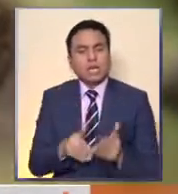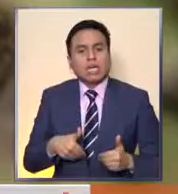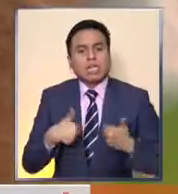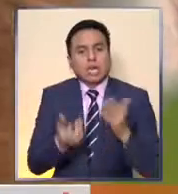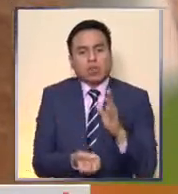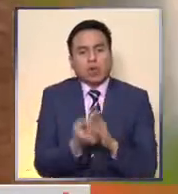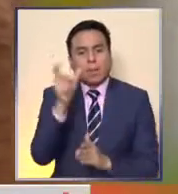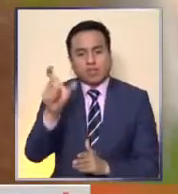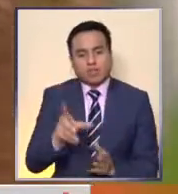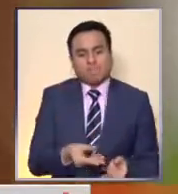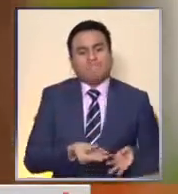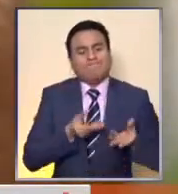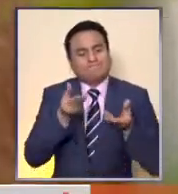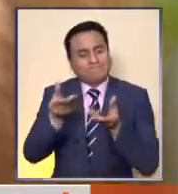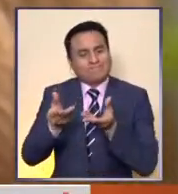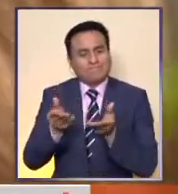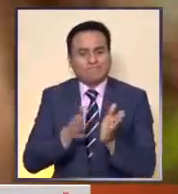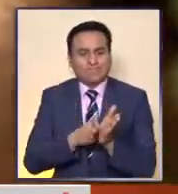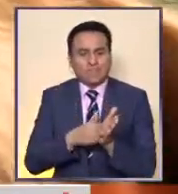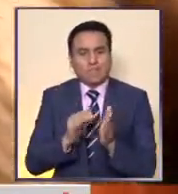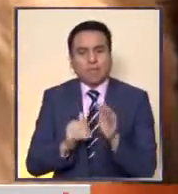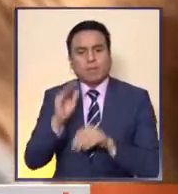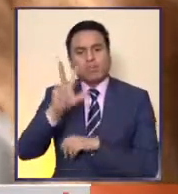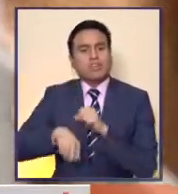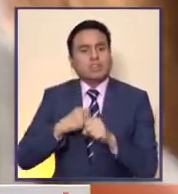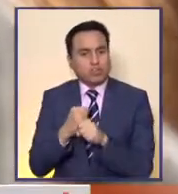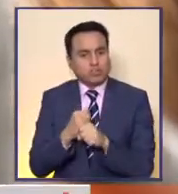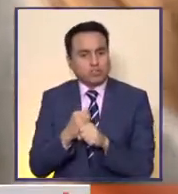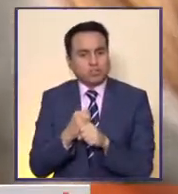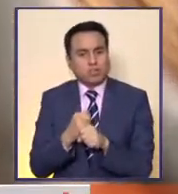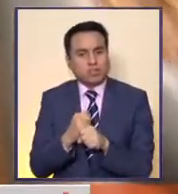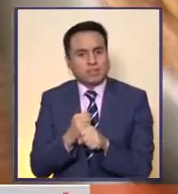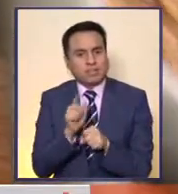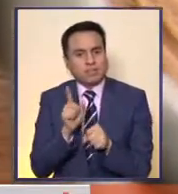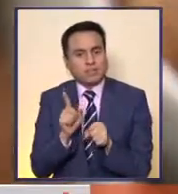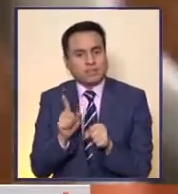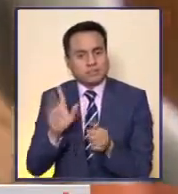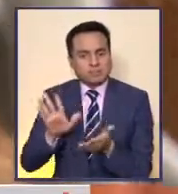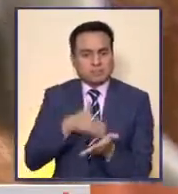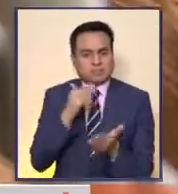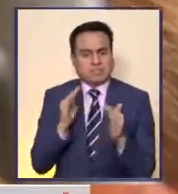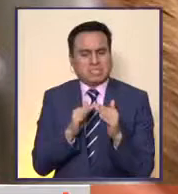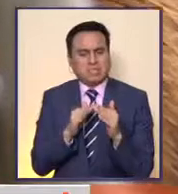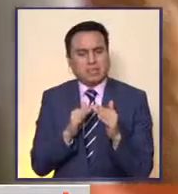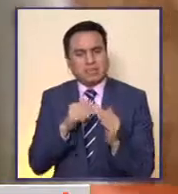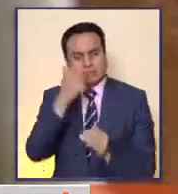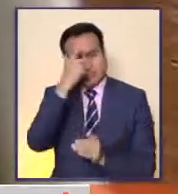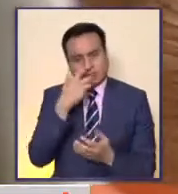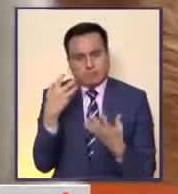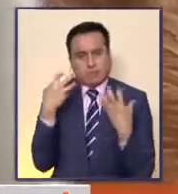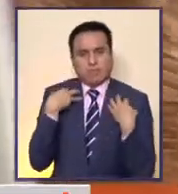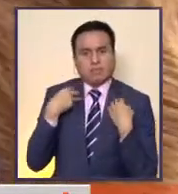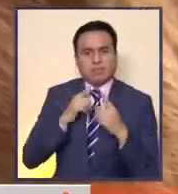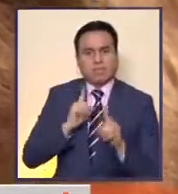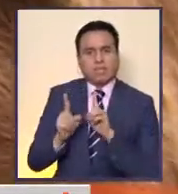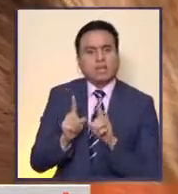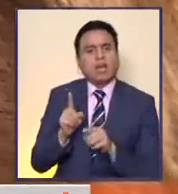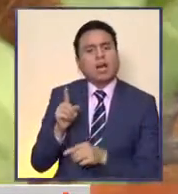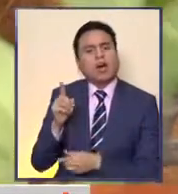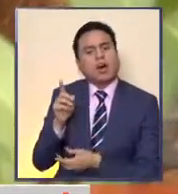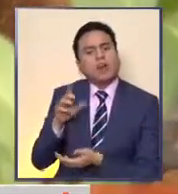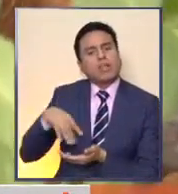nueva persona, quien tiene que ser mayor de edad. En caso de desalojo, el responsable se coordinará con la autoridad local en un